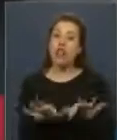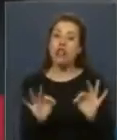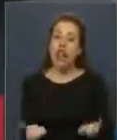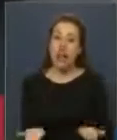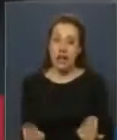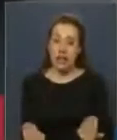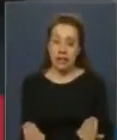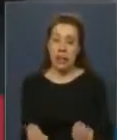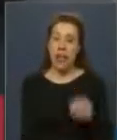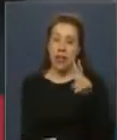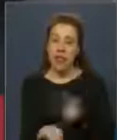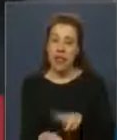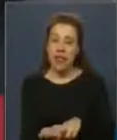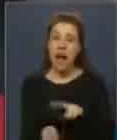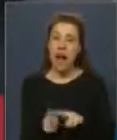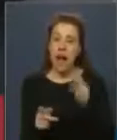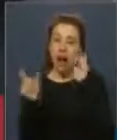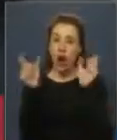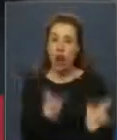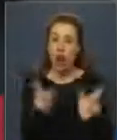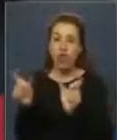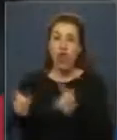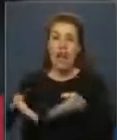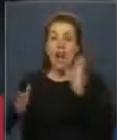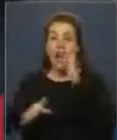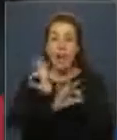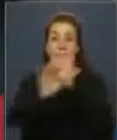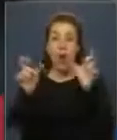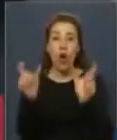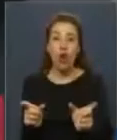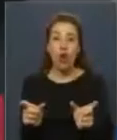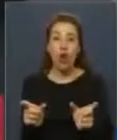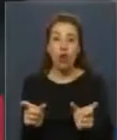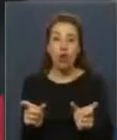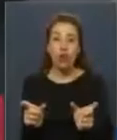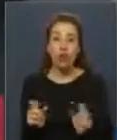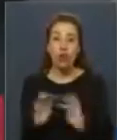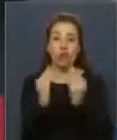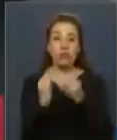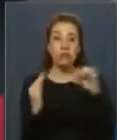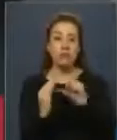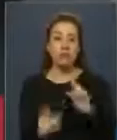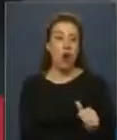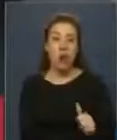medidas correspondientes, que realmente hagan fiscalización. En las calles no hay fiscalización, presidente. Las